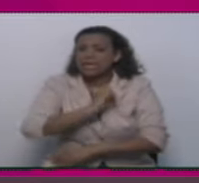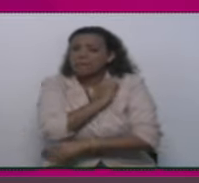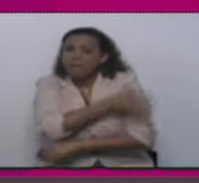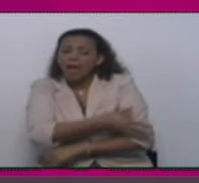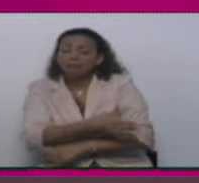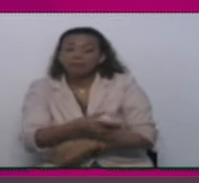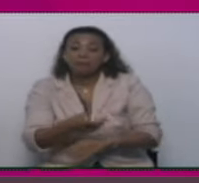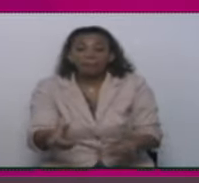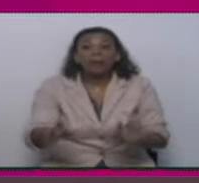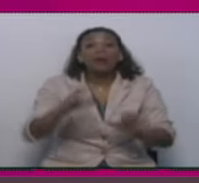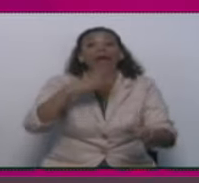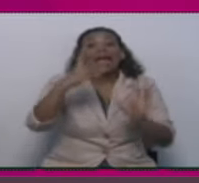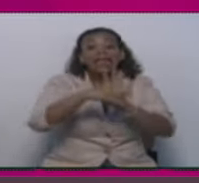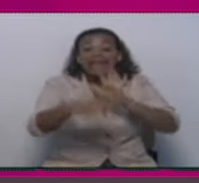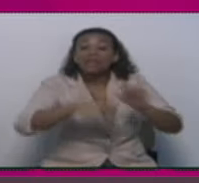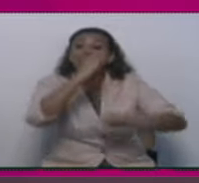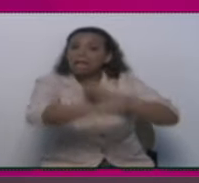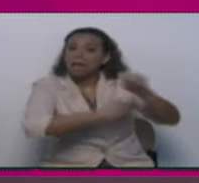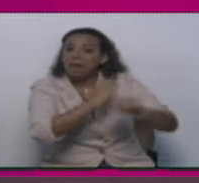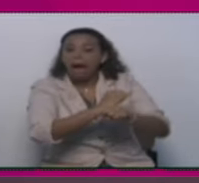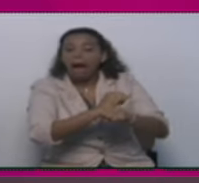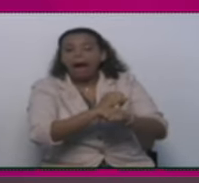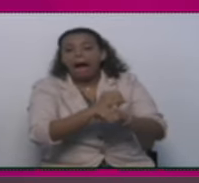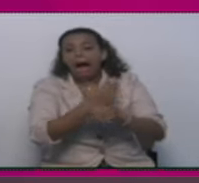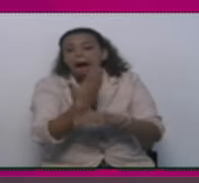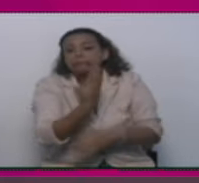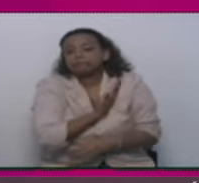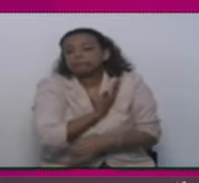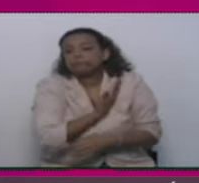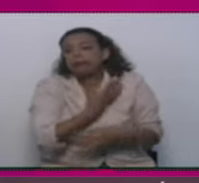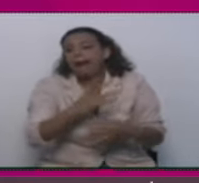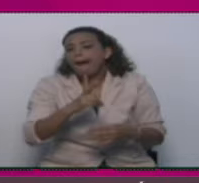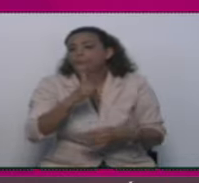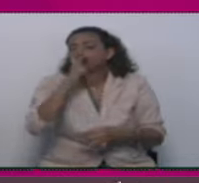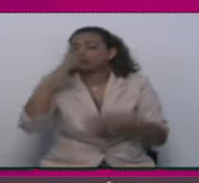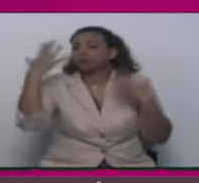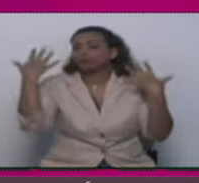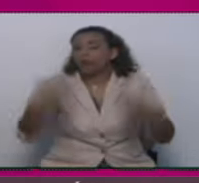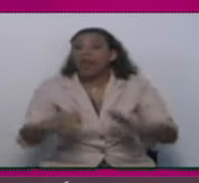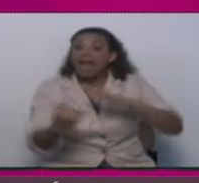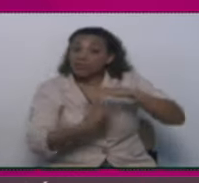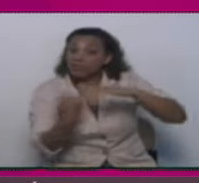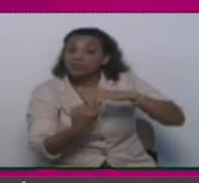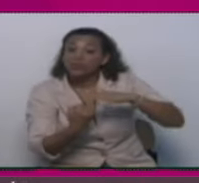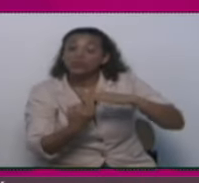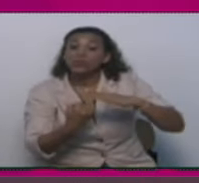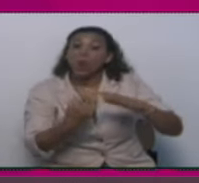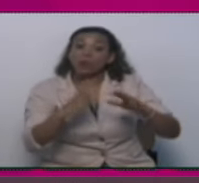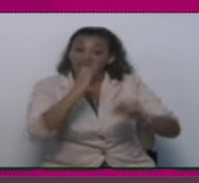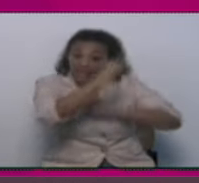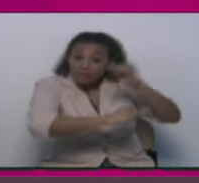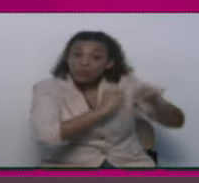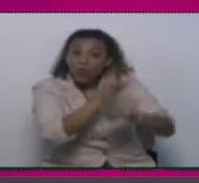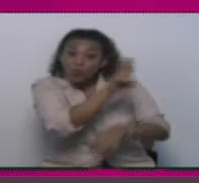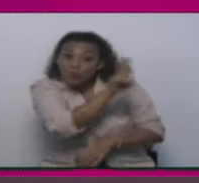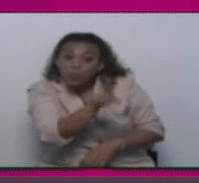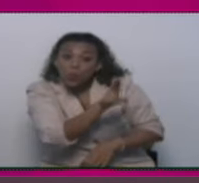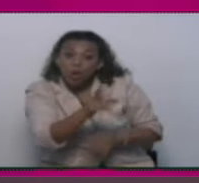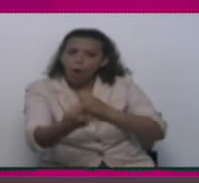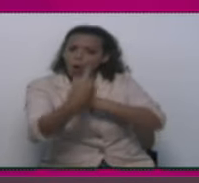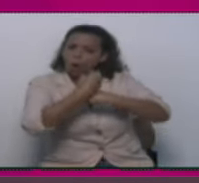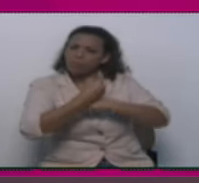Así que el derecho internacional ha quedado herido de muerte. Las instituciones que son utilizadas contra nuestros